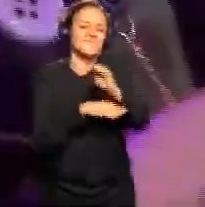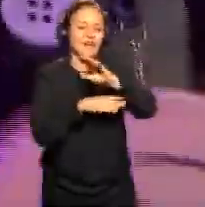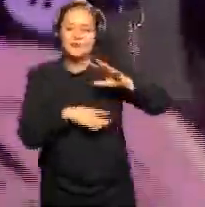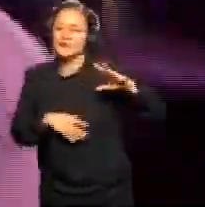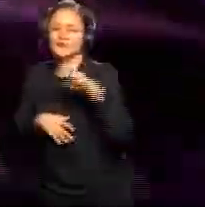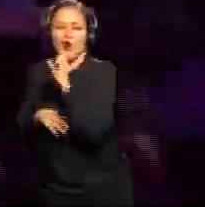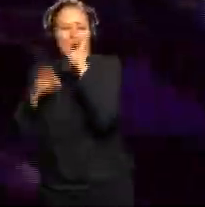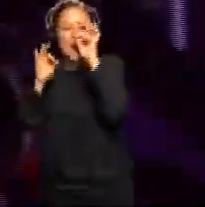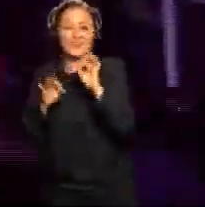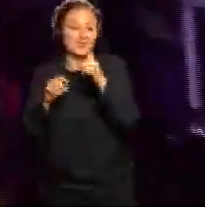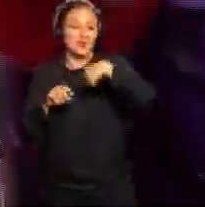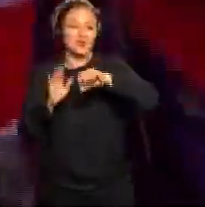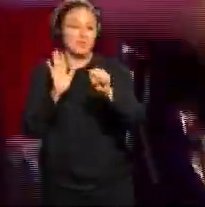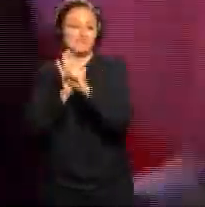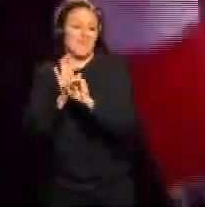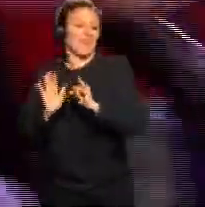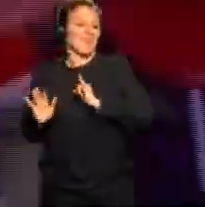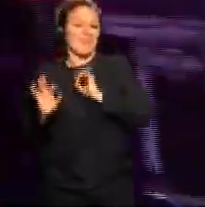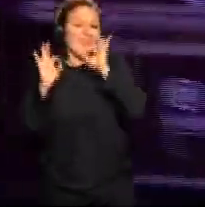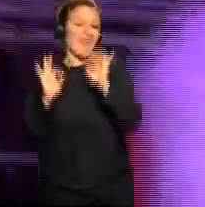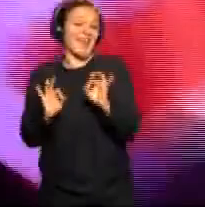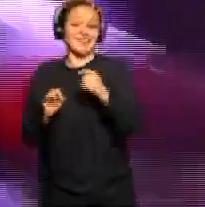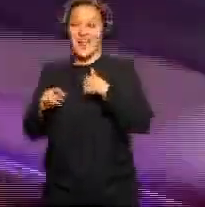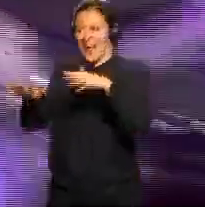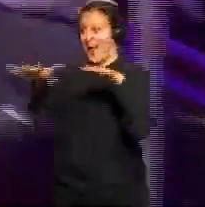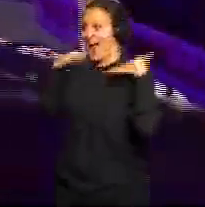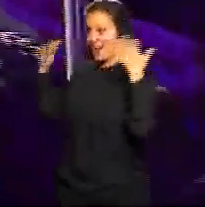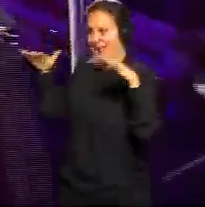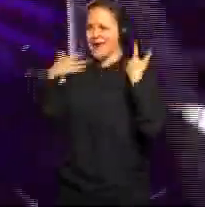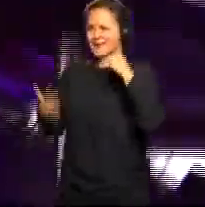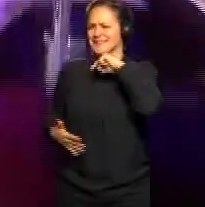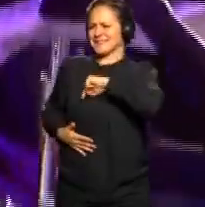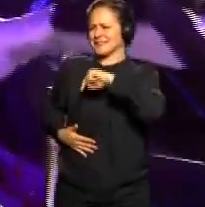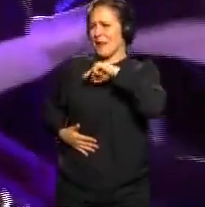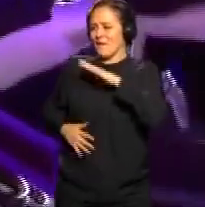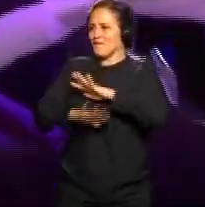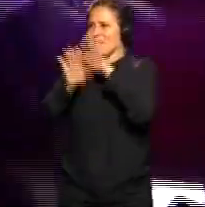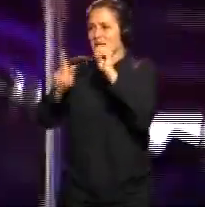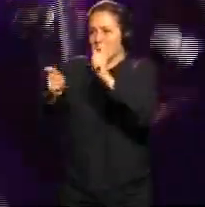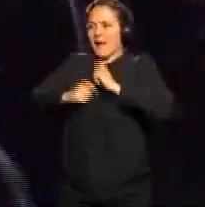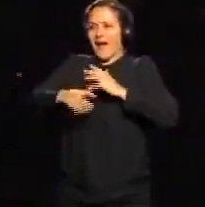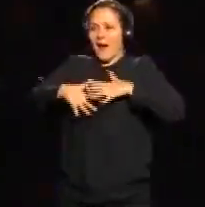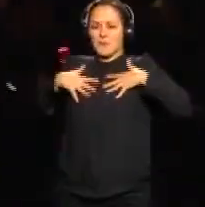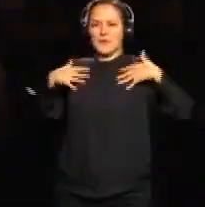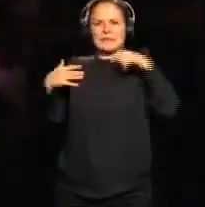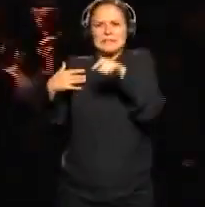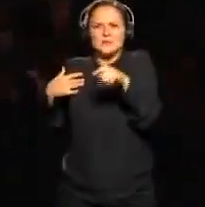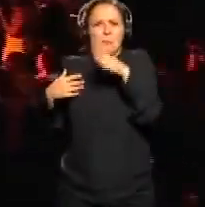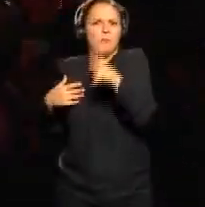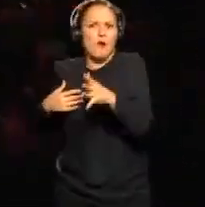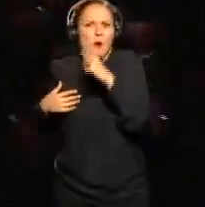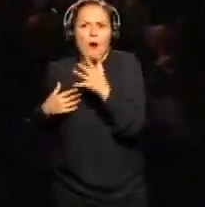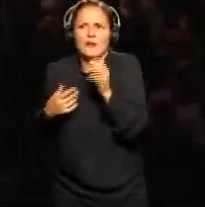Marcan todo lo que hacemos. La alegría se siente ser feliz de repente. ¿Cómo se llama ya?